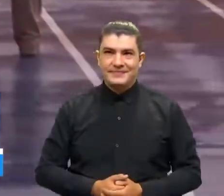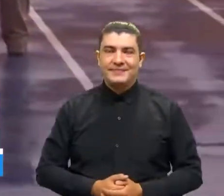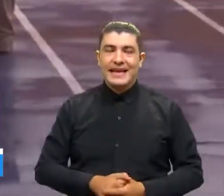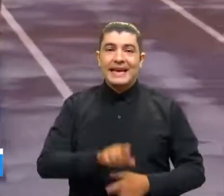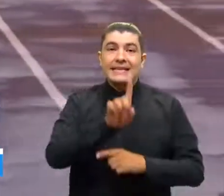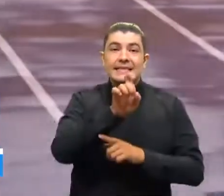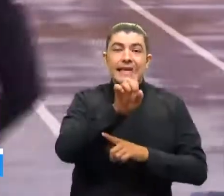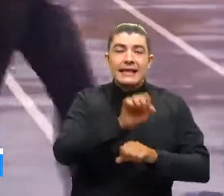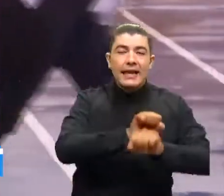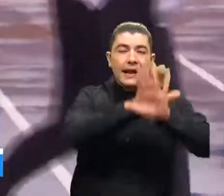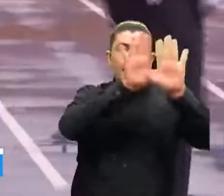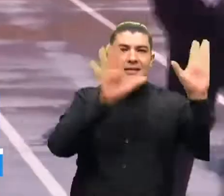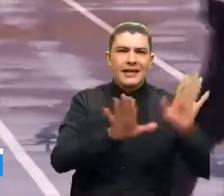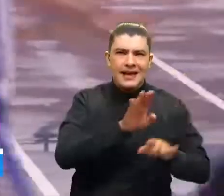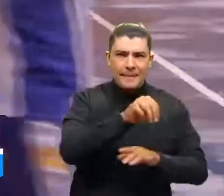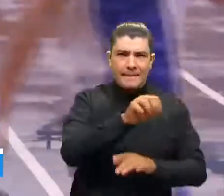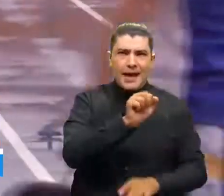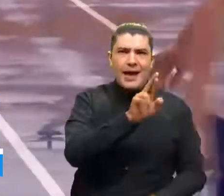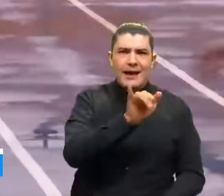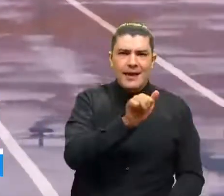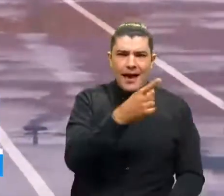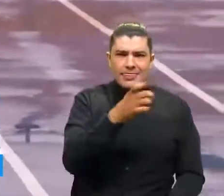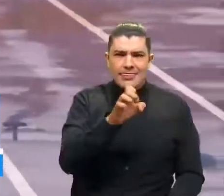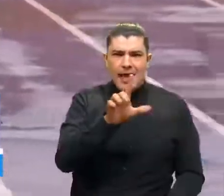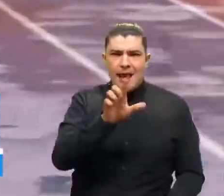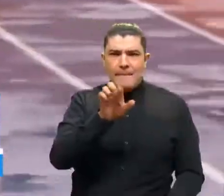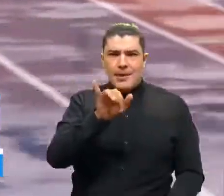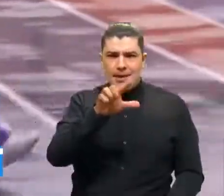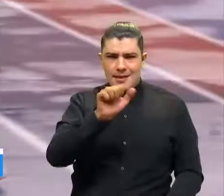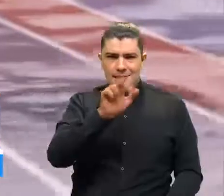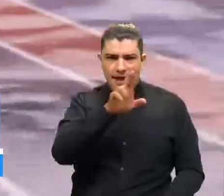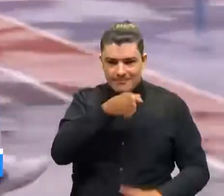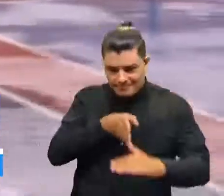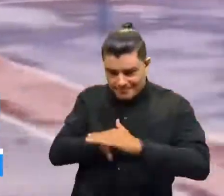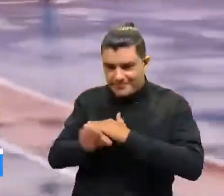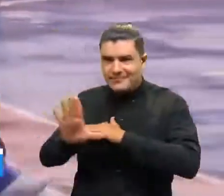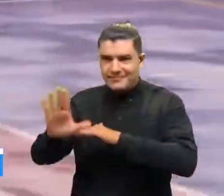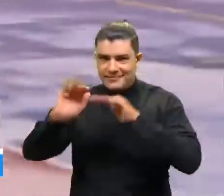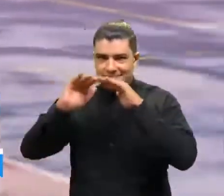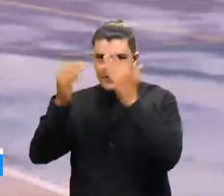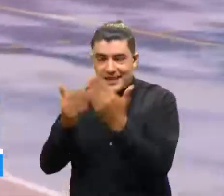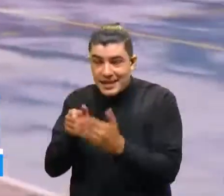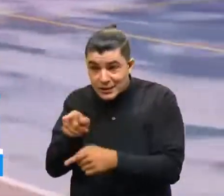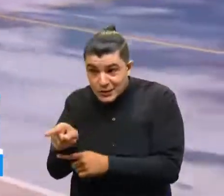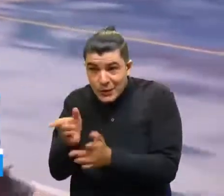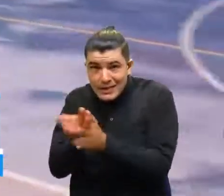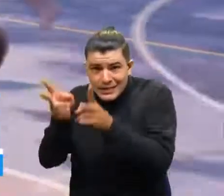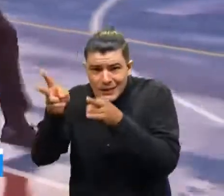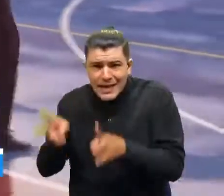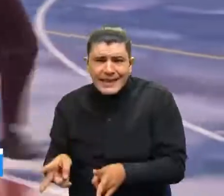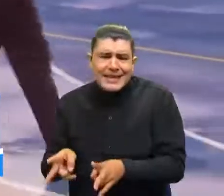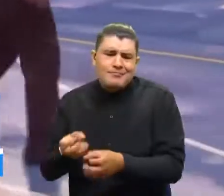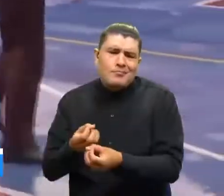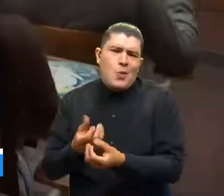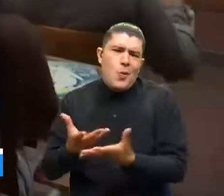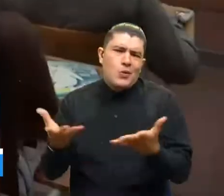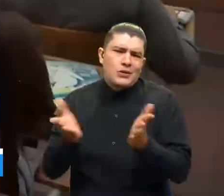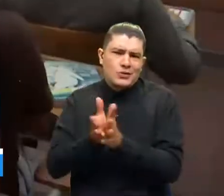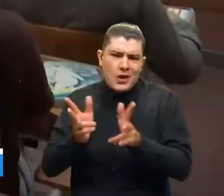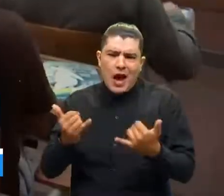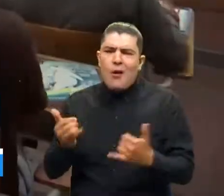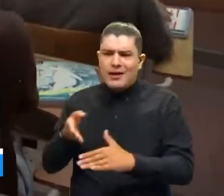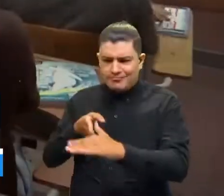las seis de la mañana maría del pilar clavijo ingreso al instituto santa maría goretti ella es una de las miles de estudiantes que hoy retornaron